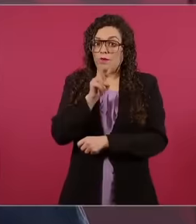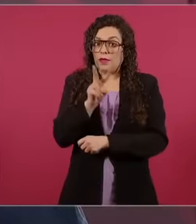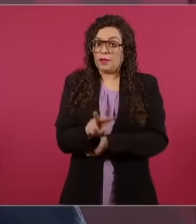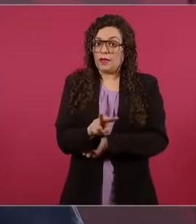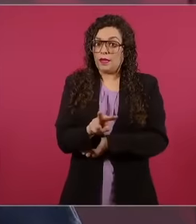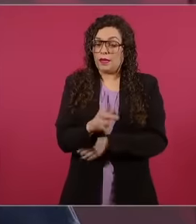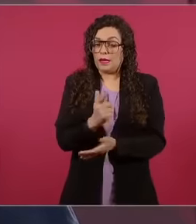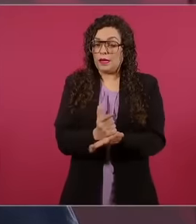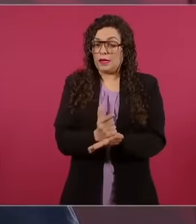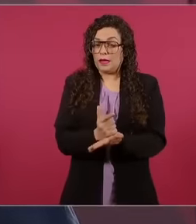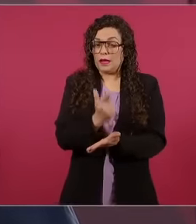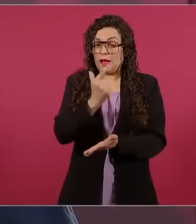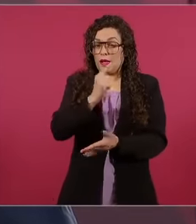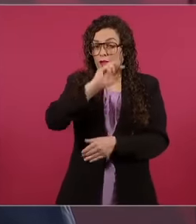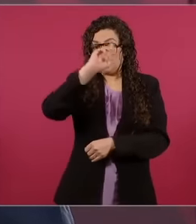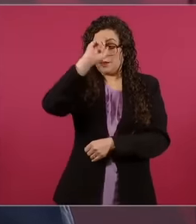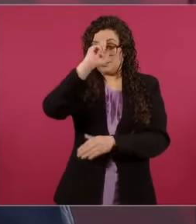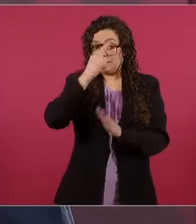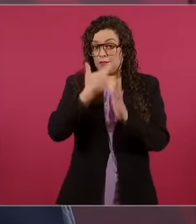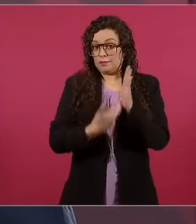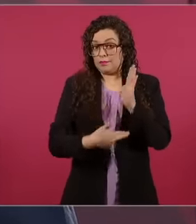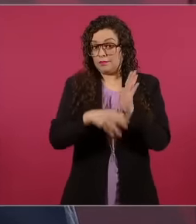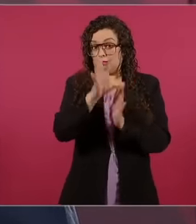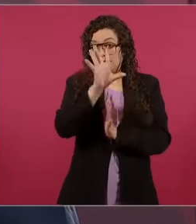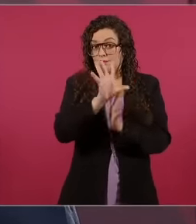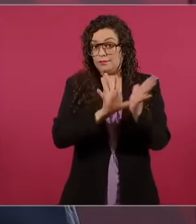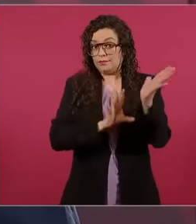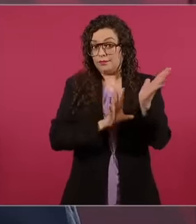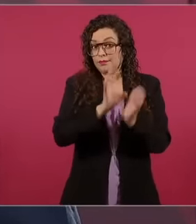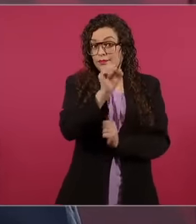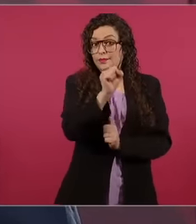irresponsable de violar la Constitución.